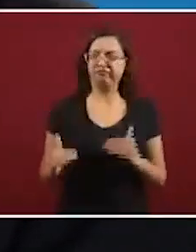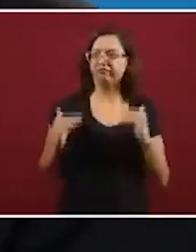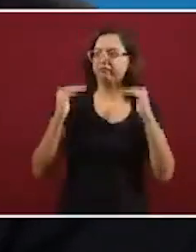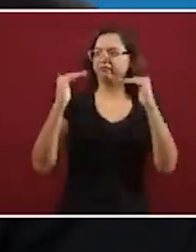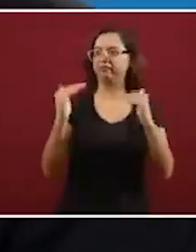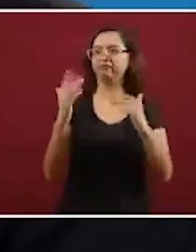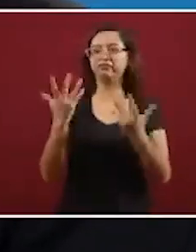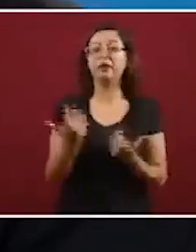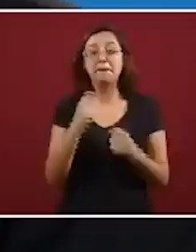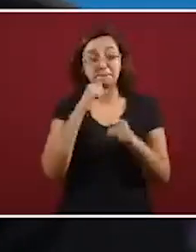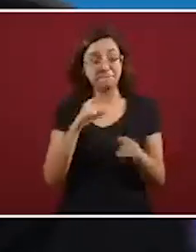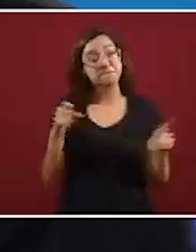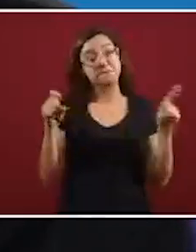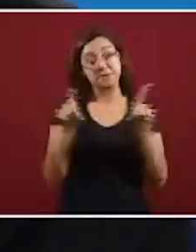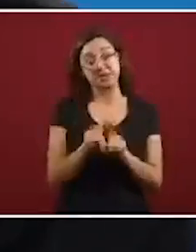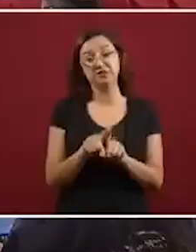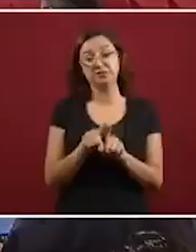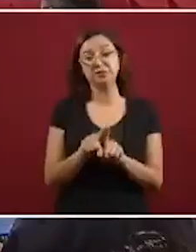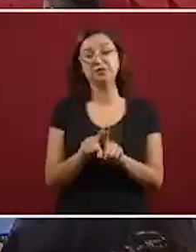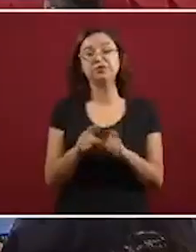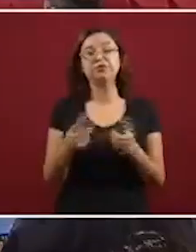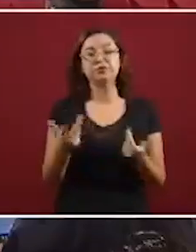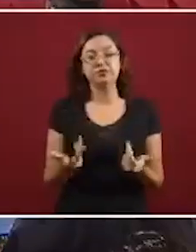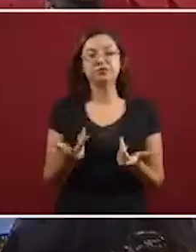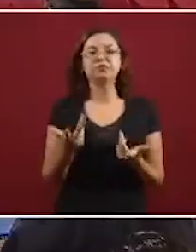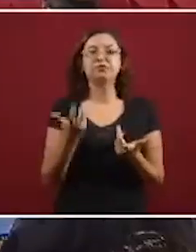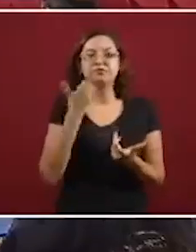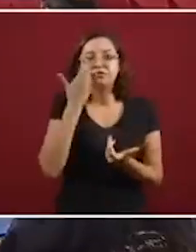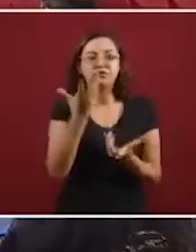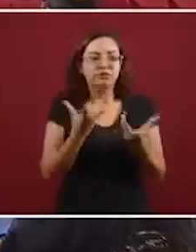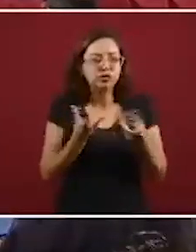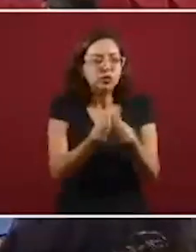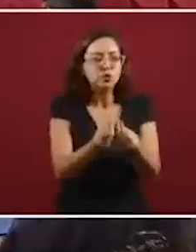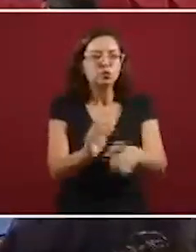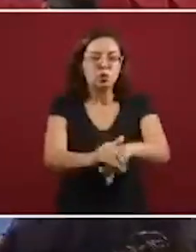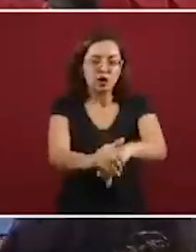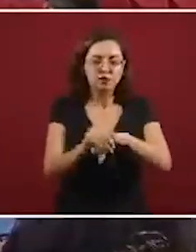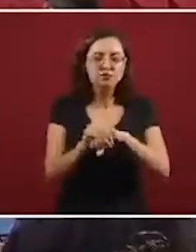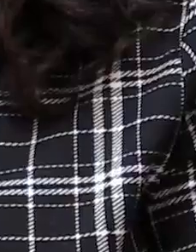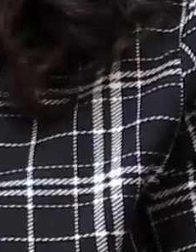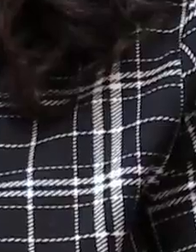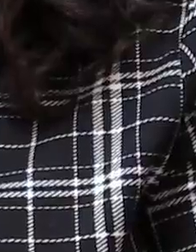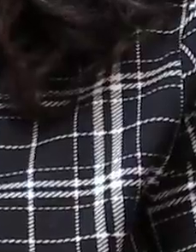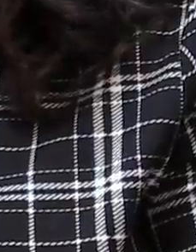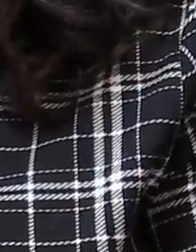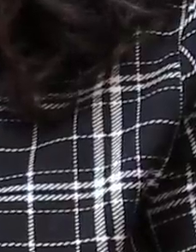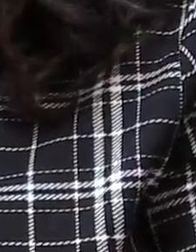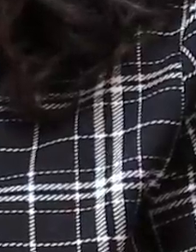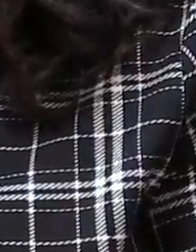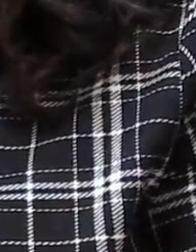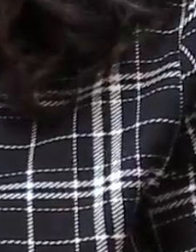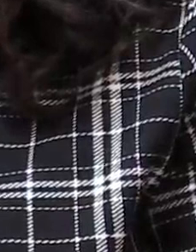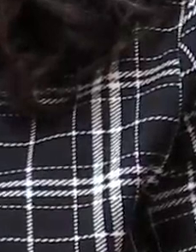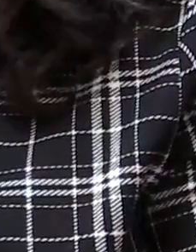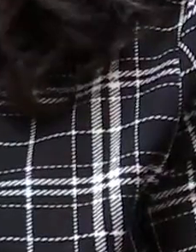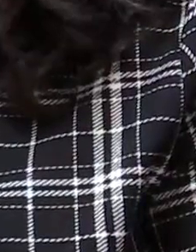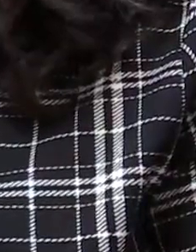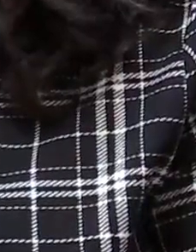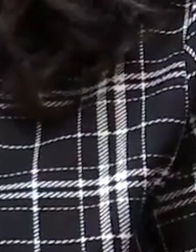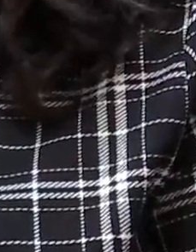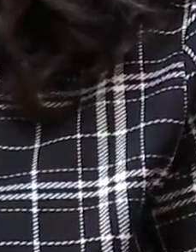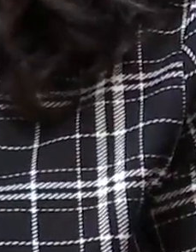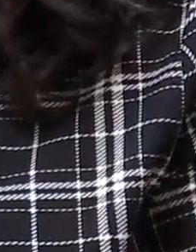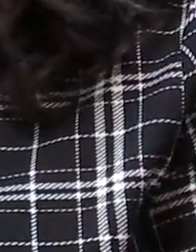presidente dijo, no lo descartamos a eso, pero le pidió entonces al doctor Hugo López-Gatell, subsecretario de Salud de ese